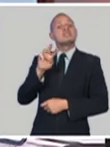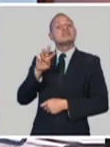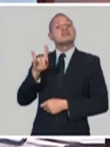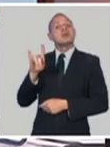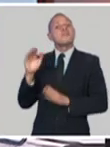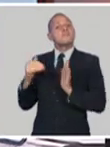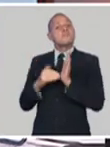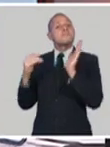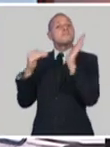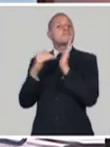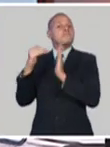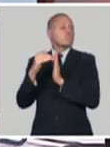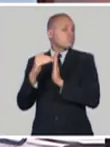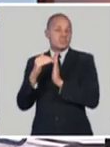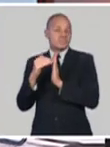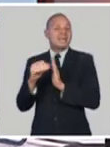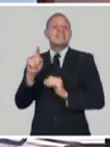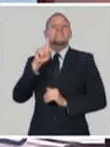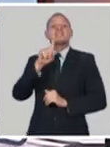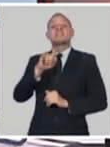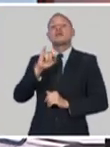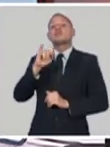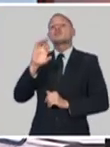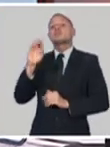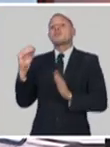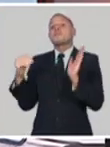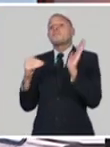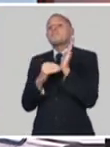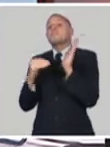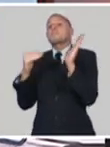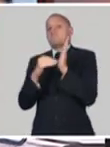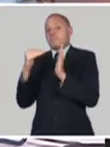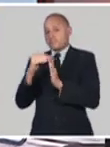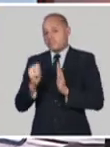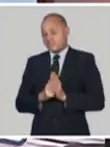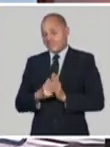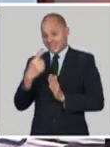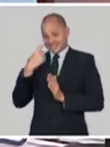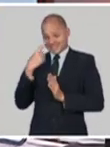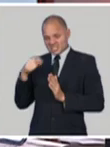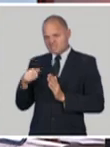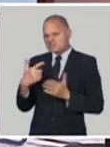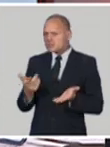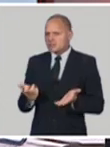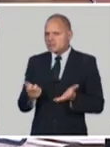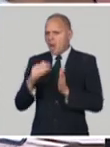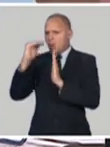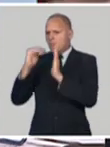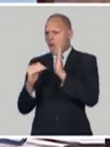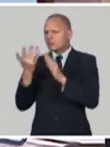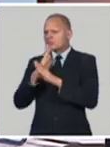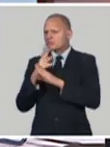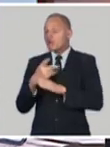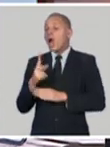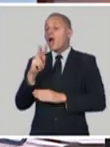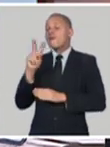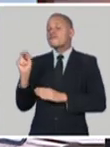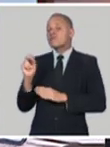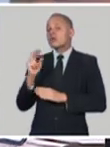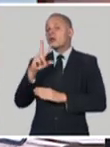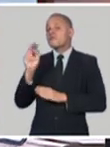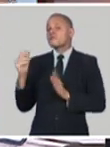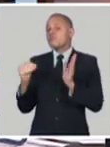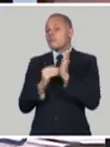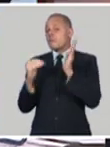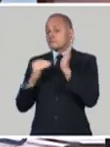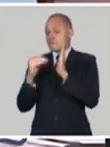millones. Es decir, ahí nos quedamos unos 20,000 millones por debajo de lo que debió haberse